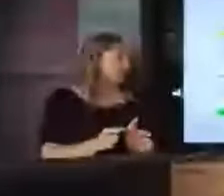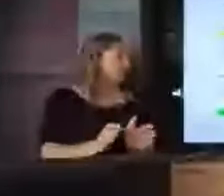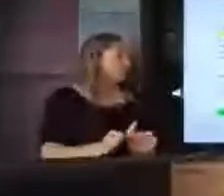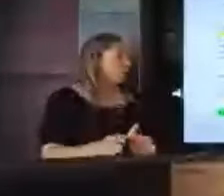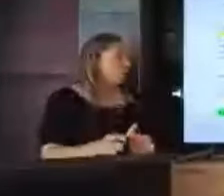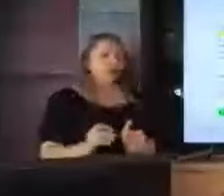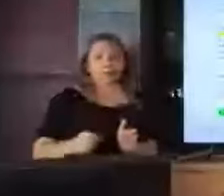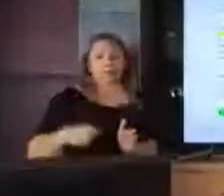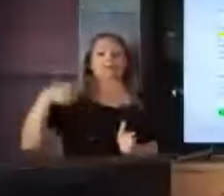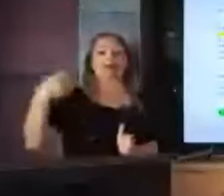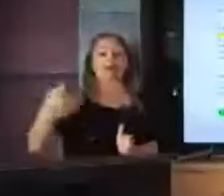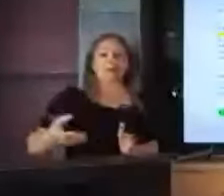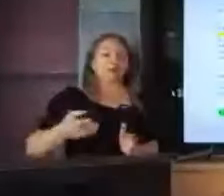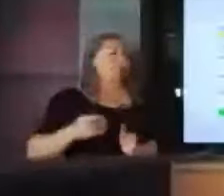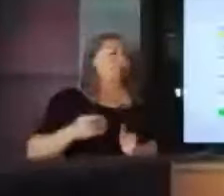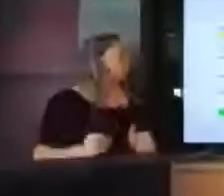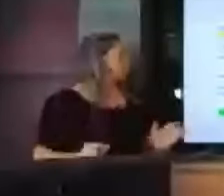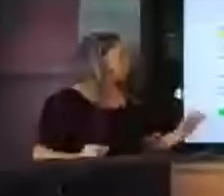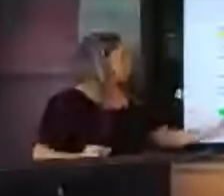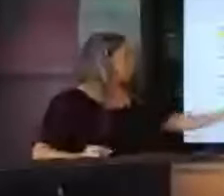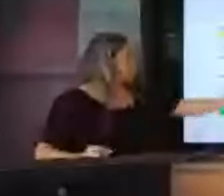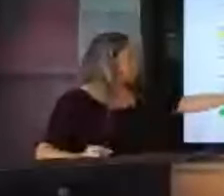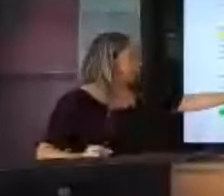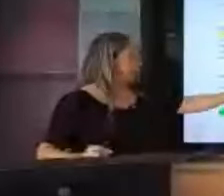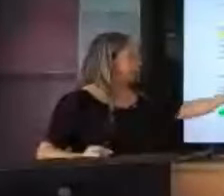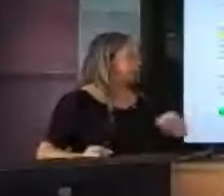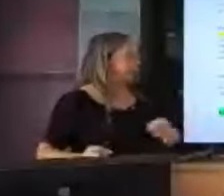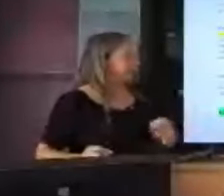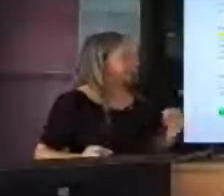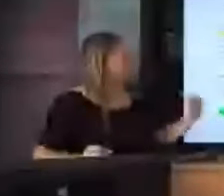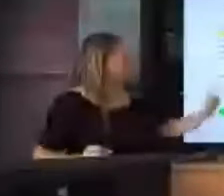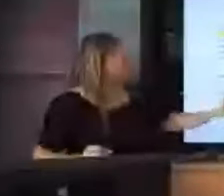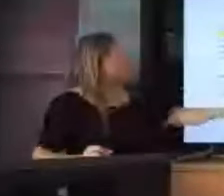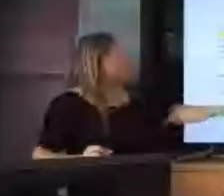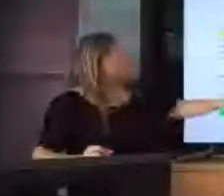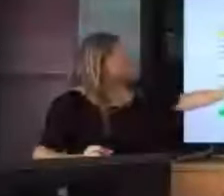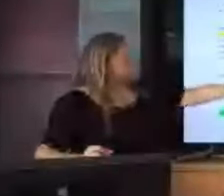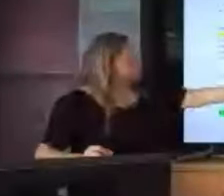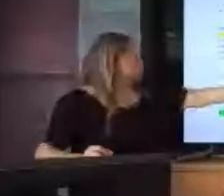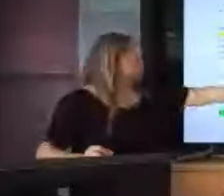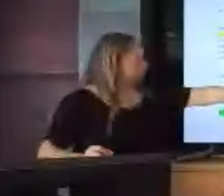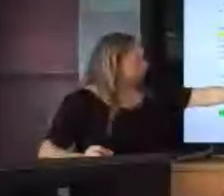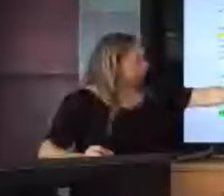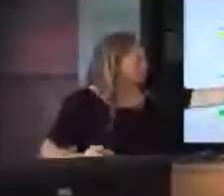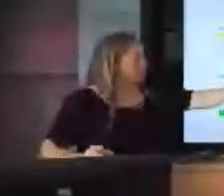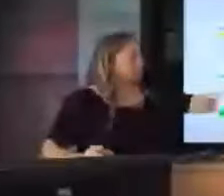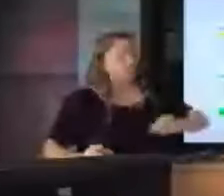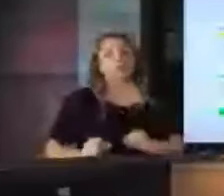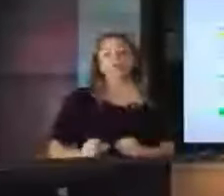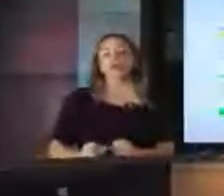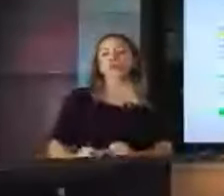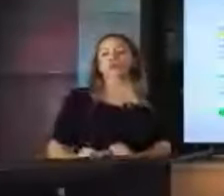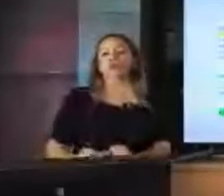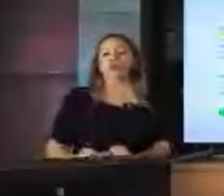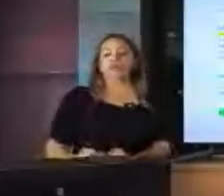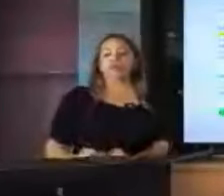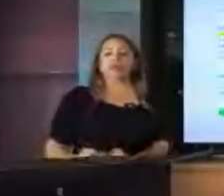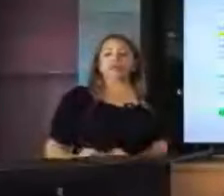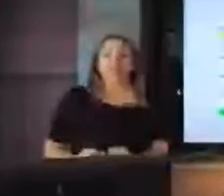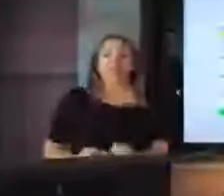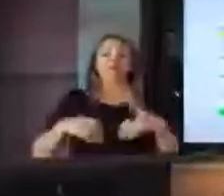bien, o se reintegra todo ese recurso. ¿Cuánto? Los 35 millones. Entonces, los 62 millones,